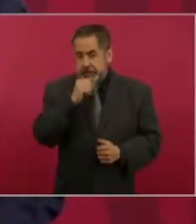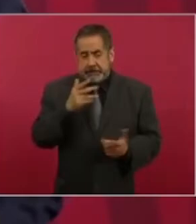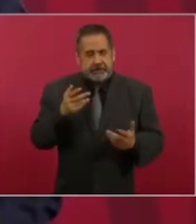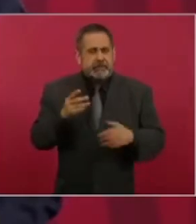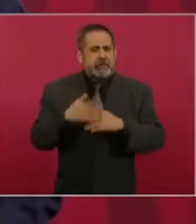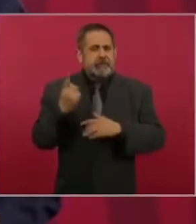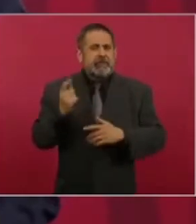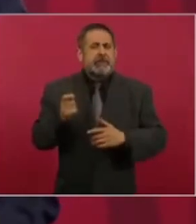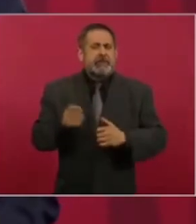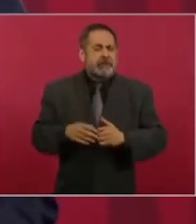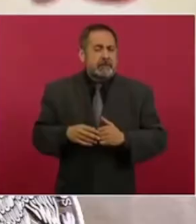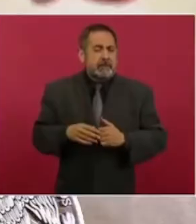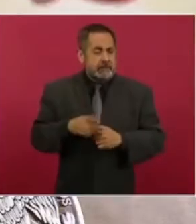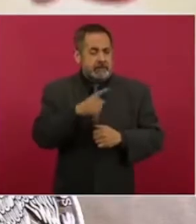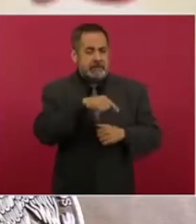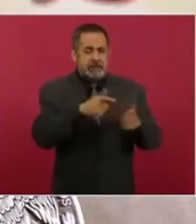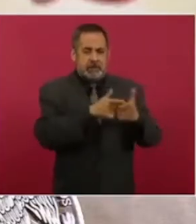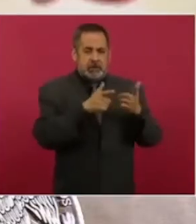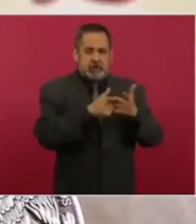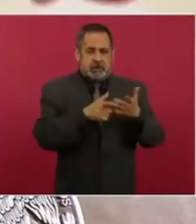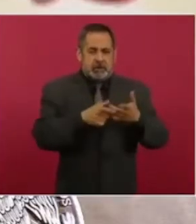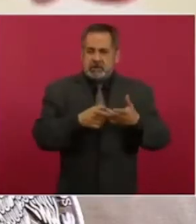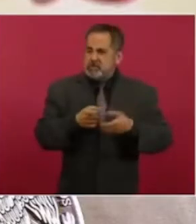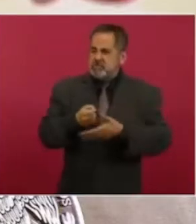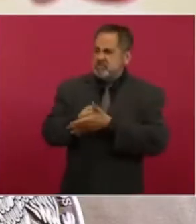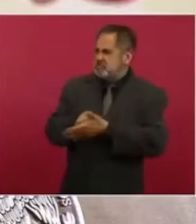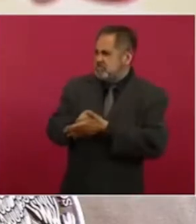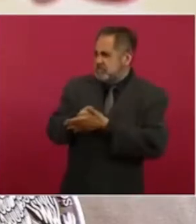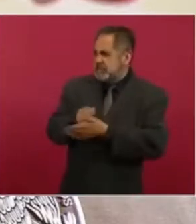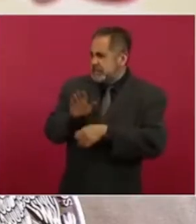porque estos grupos de presión